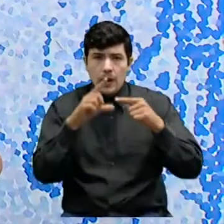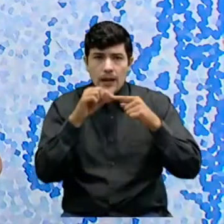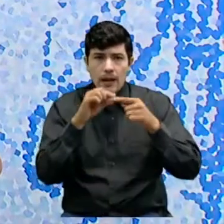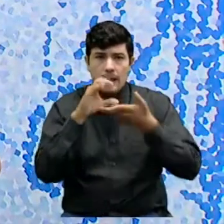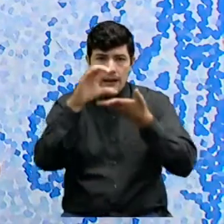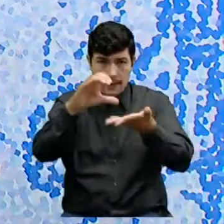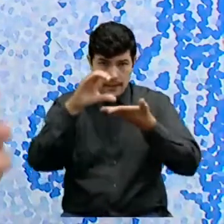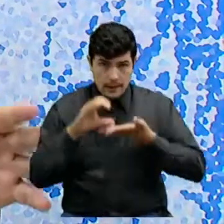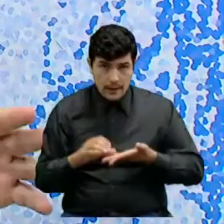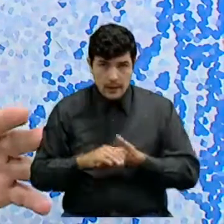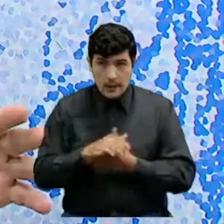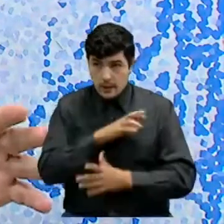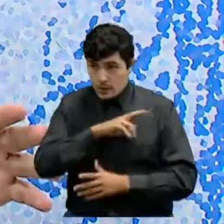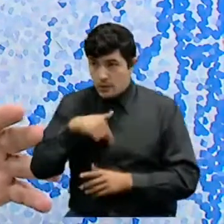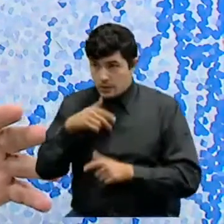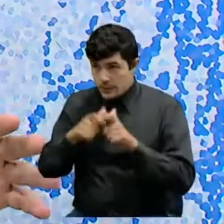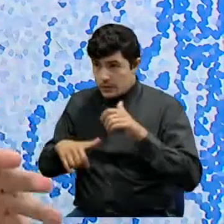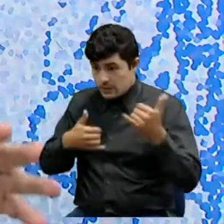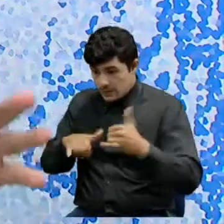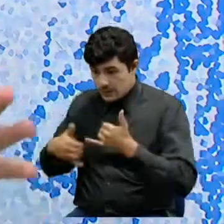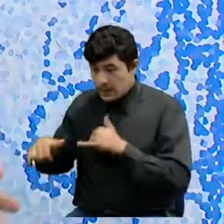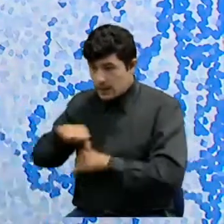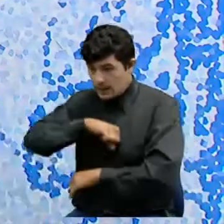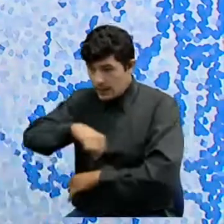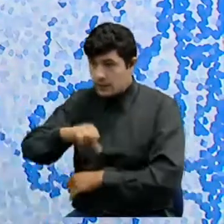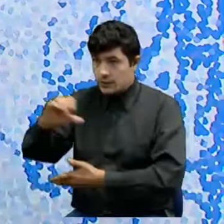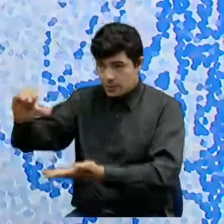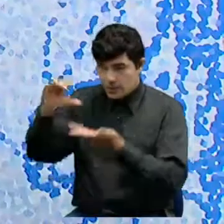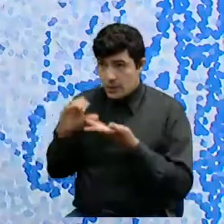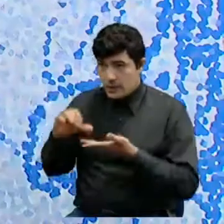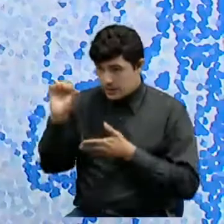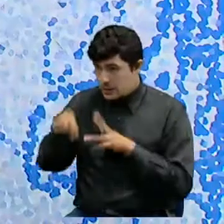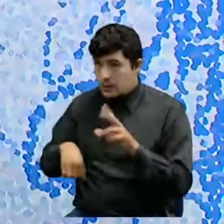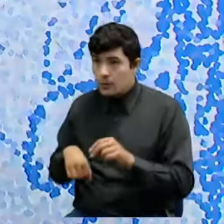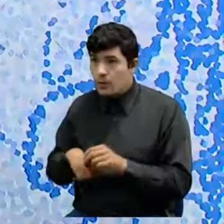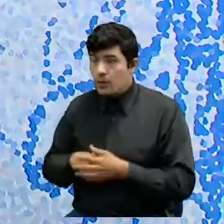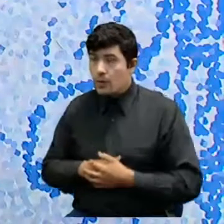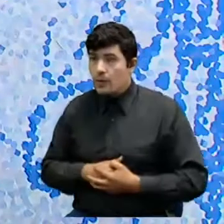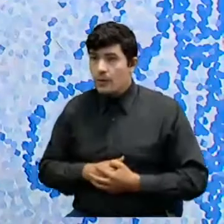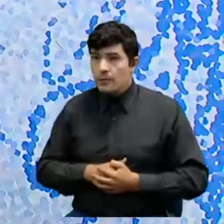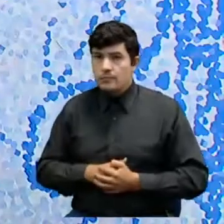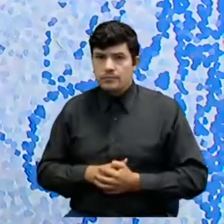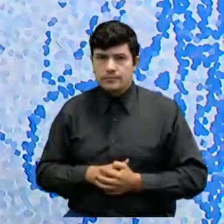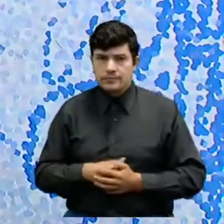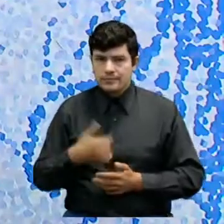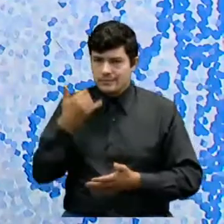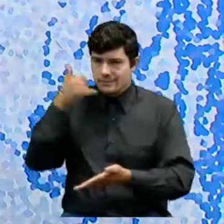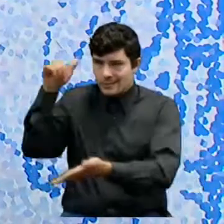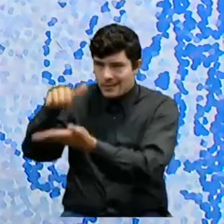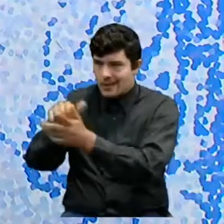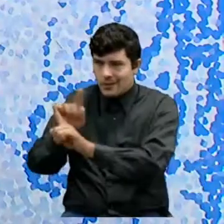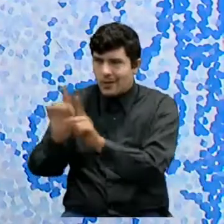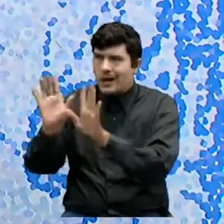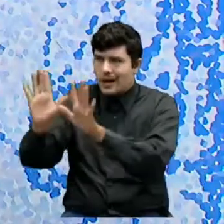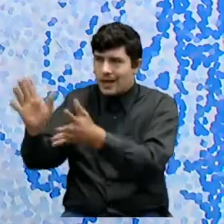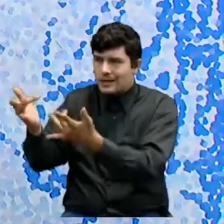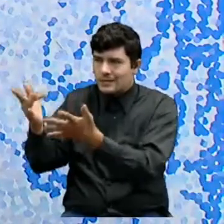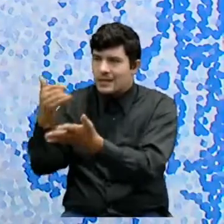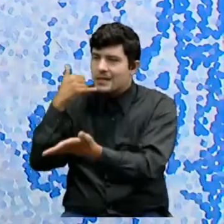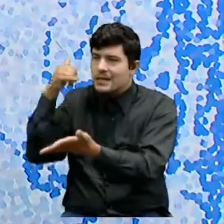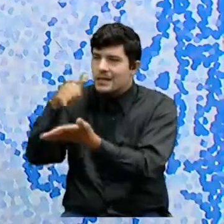Las empleadas de servicio tienen derecho a la prima. Doña María, voy a pedir el favor que no nos cuelgue. Es posible que necesitemos información